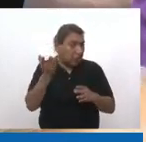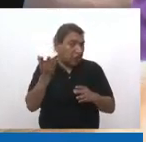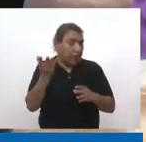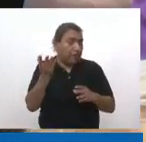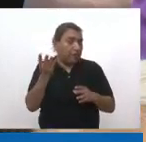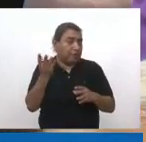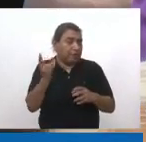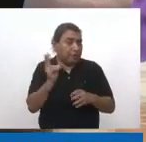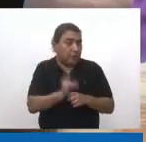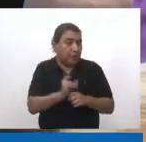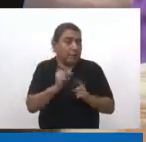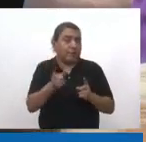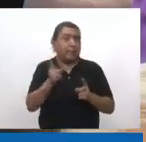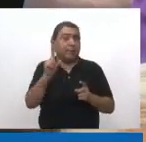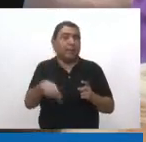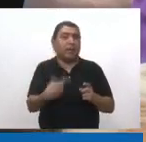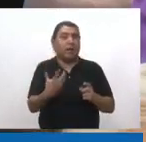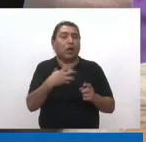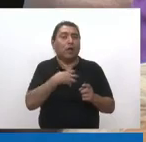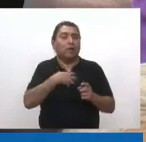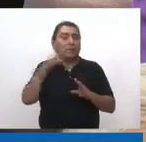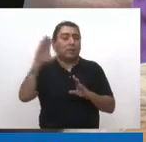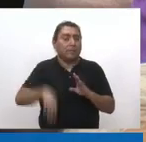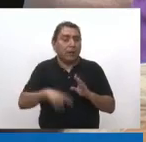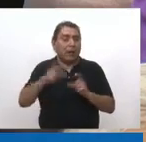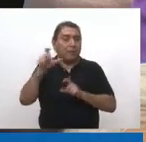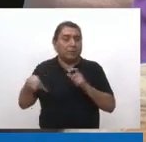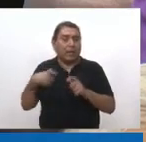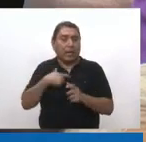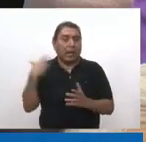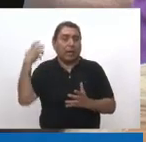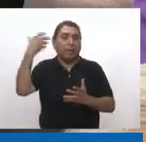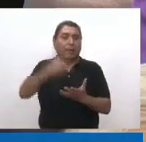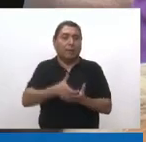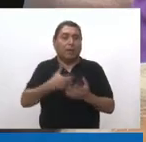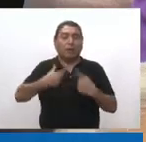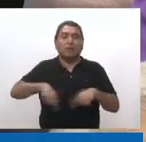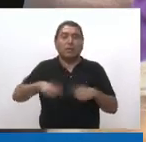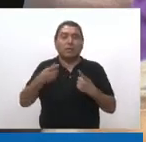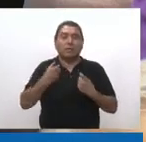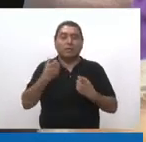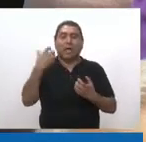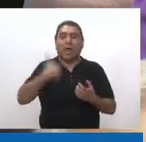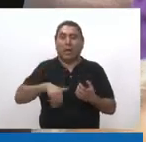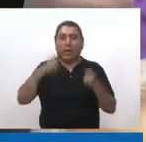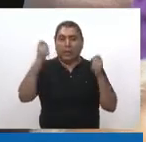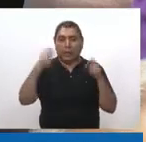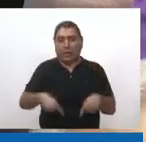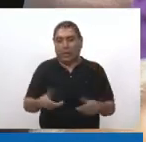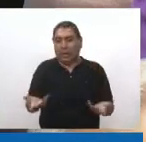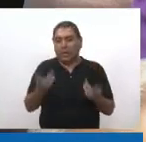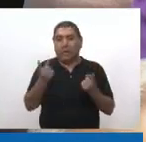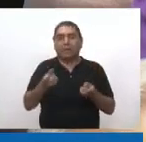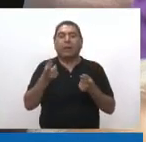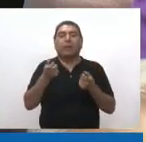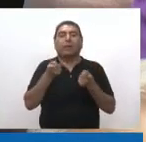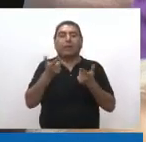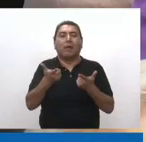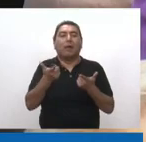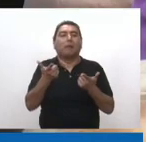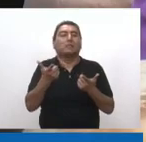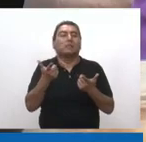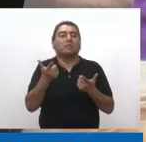menos confianza para los inversores, que paradójicamente es lo que necesita la Argentina. Pero además genera incertidumbre para los